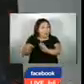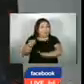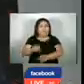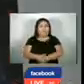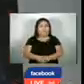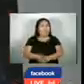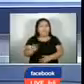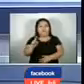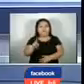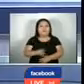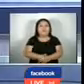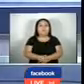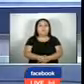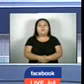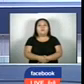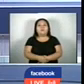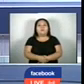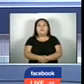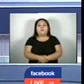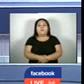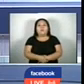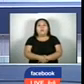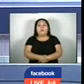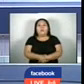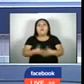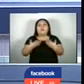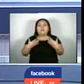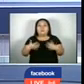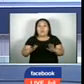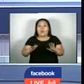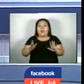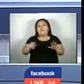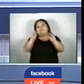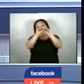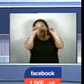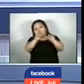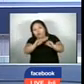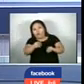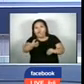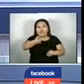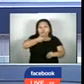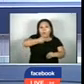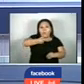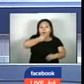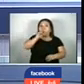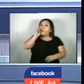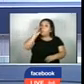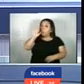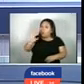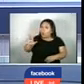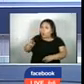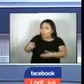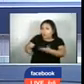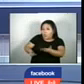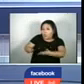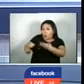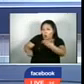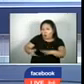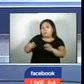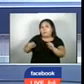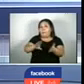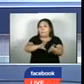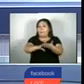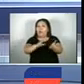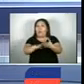meses? No. Y tras la publicación de un periódico digital salvadoreño de señalar supuestas negociaciones para financiar la